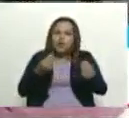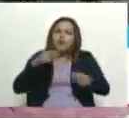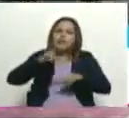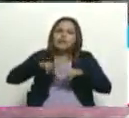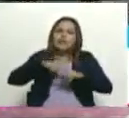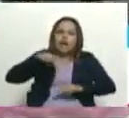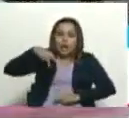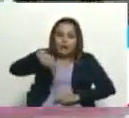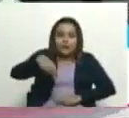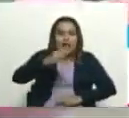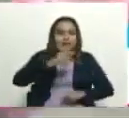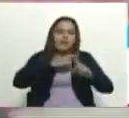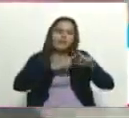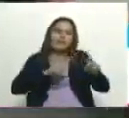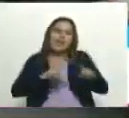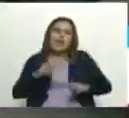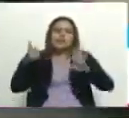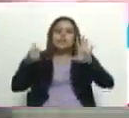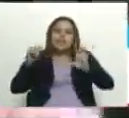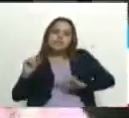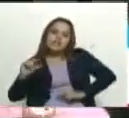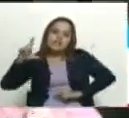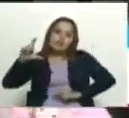camina. Tiene una diferencia de 6 centímetros.